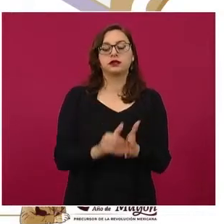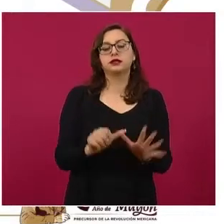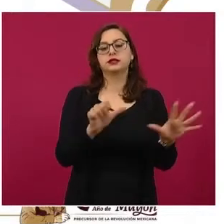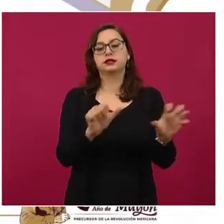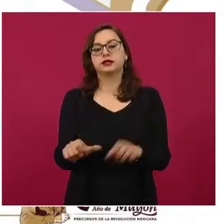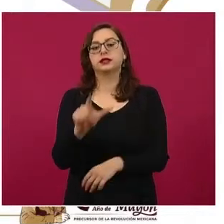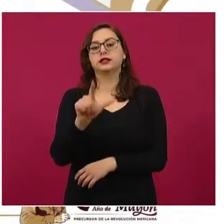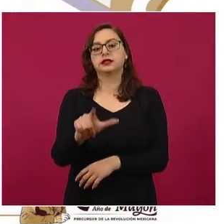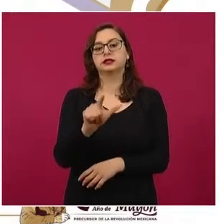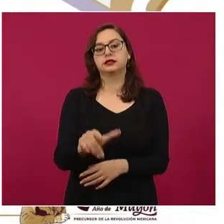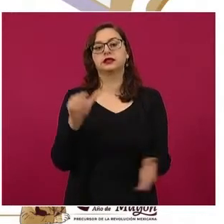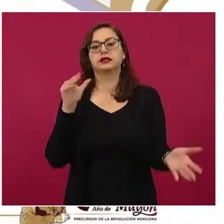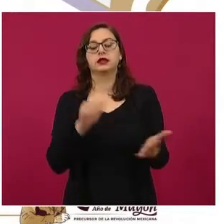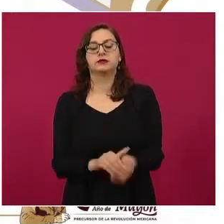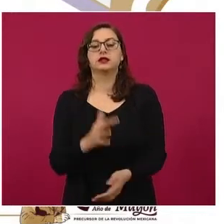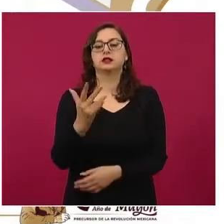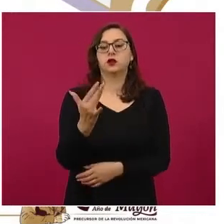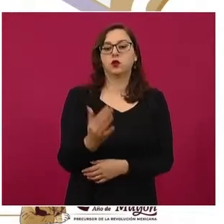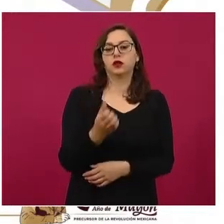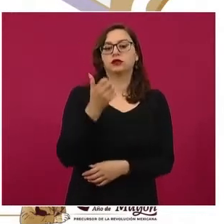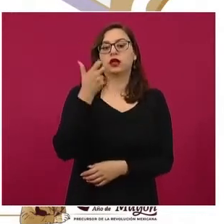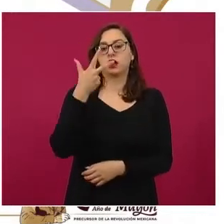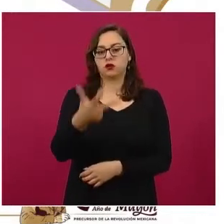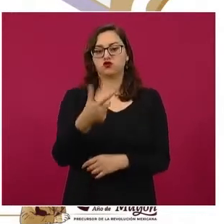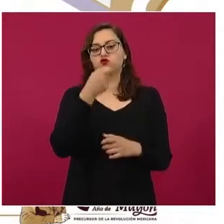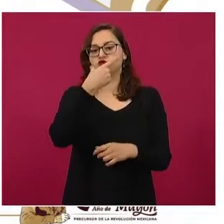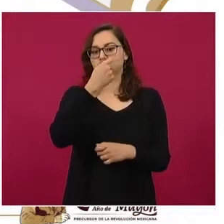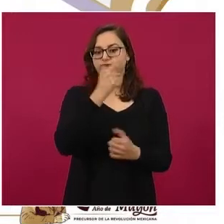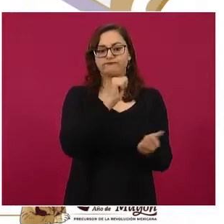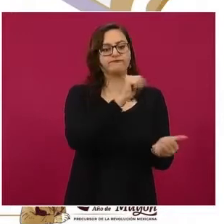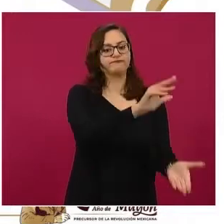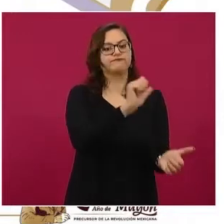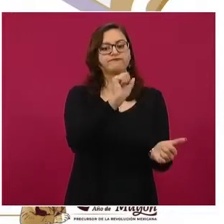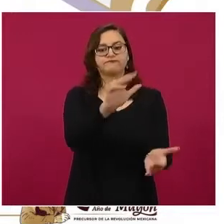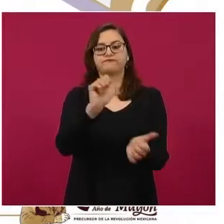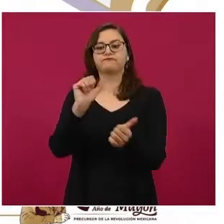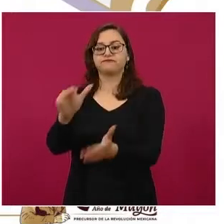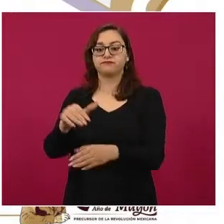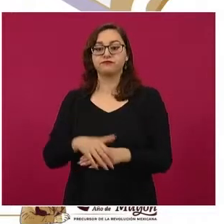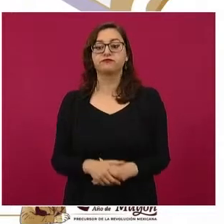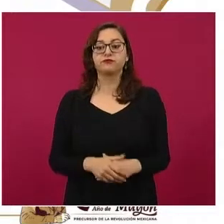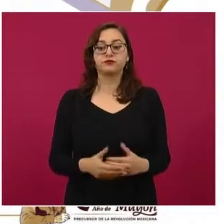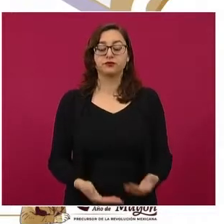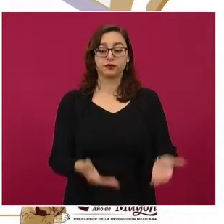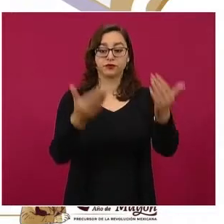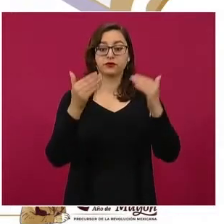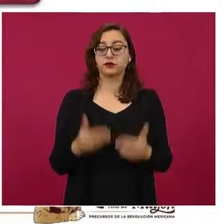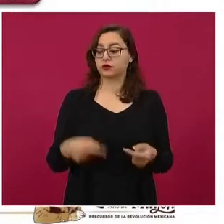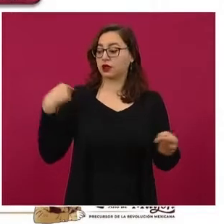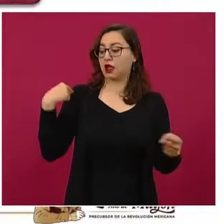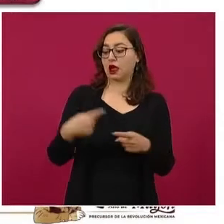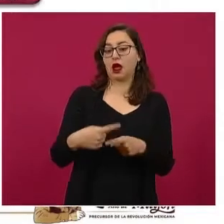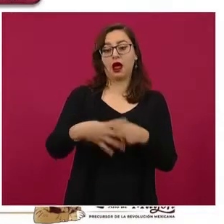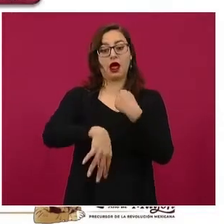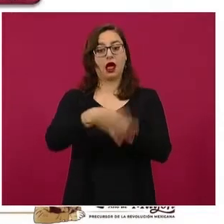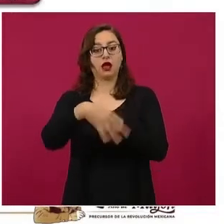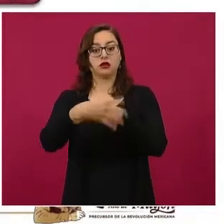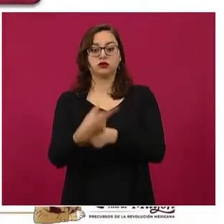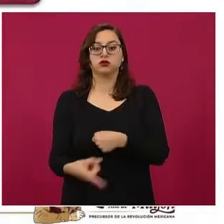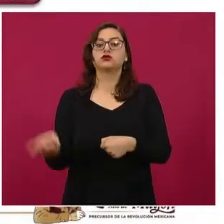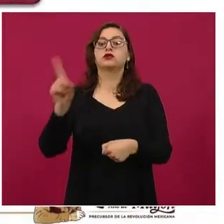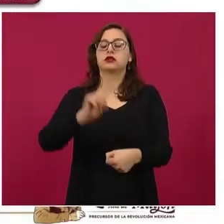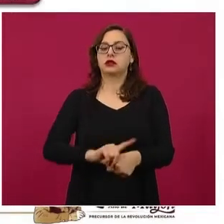mil 58 piezas. En la siguiente, en los últimos 14 días se entregaron 60